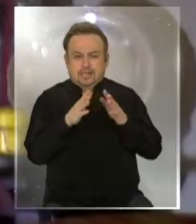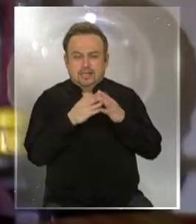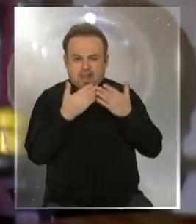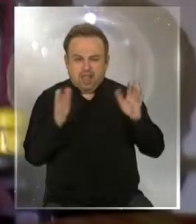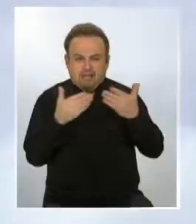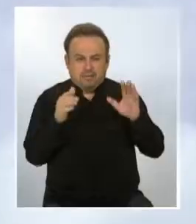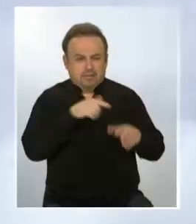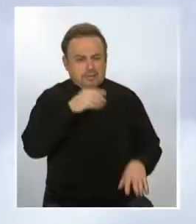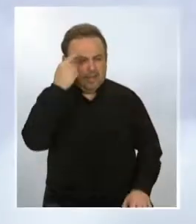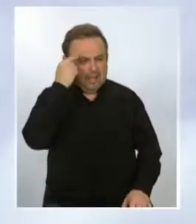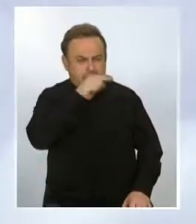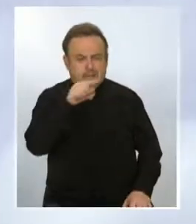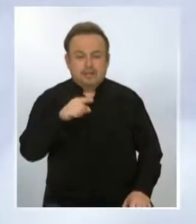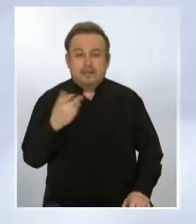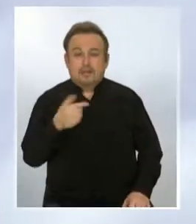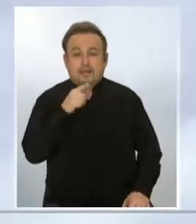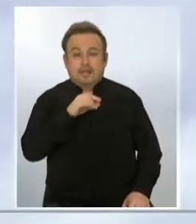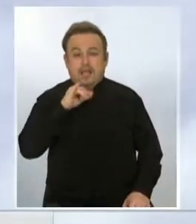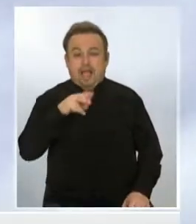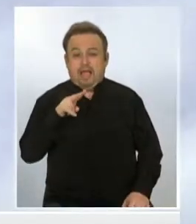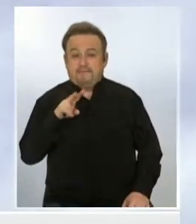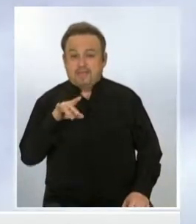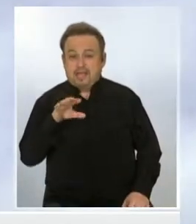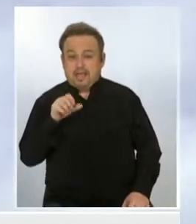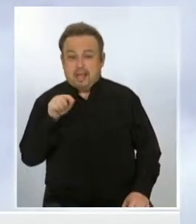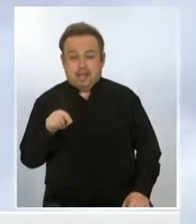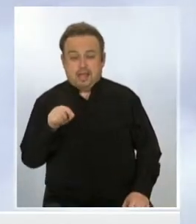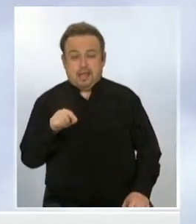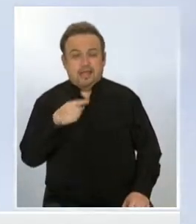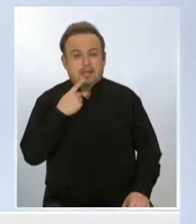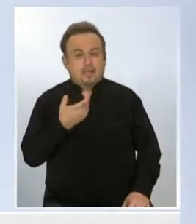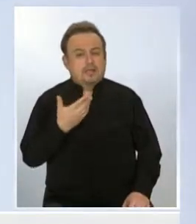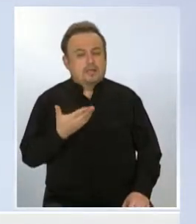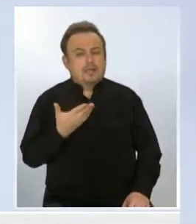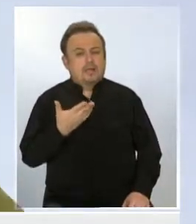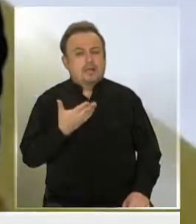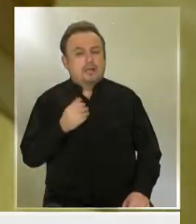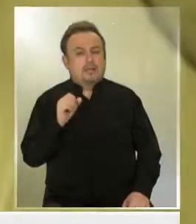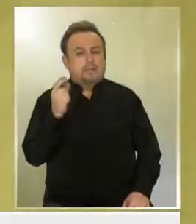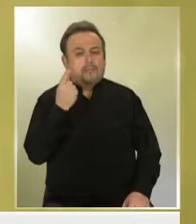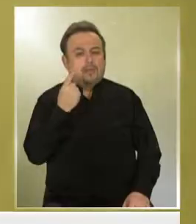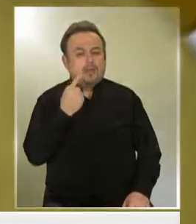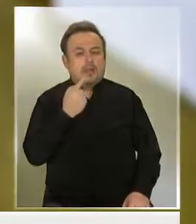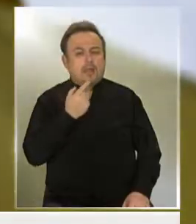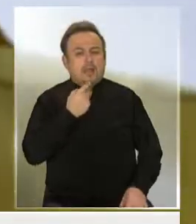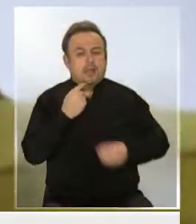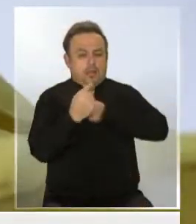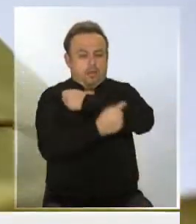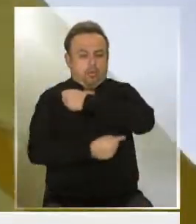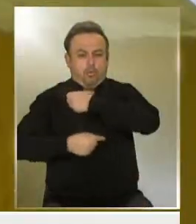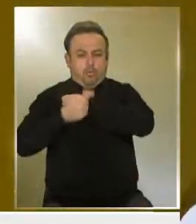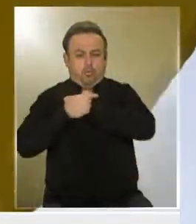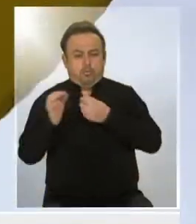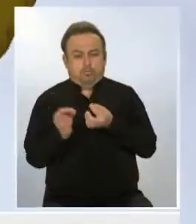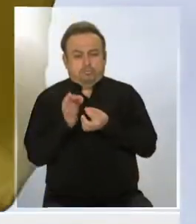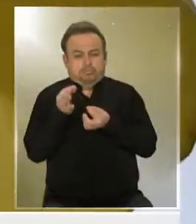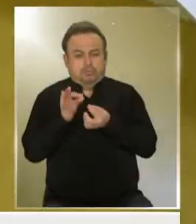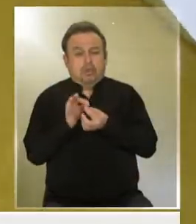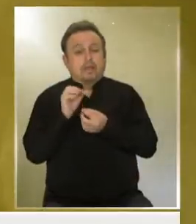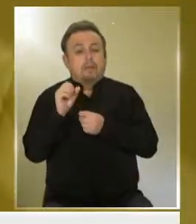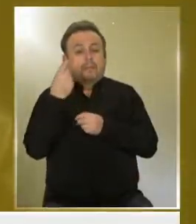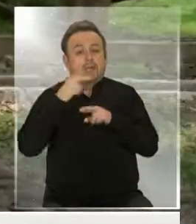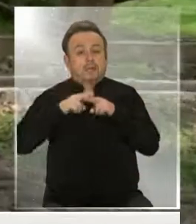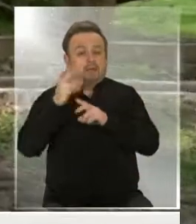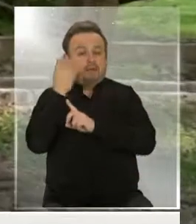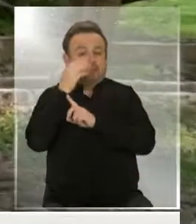en su cabeza. Incluso Javiera bordó el primer escudo e hizo la primera bandera,